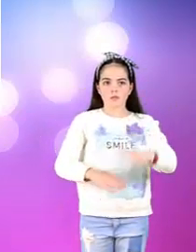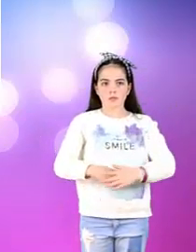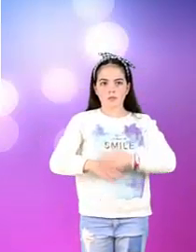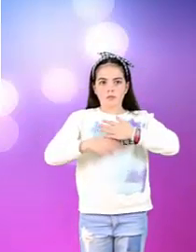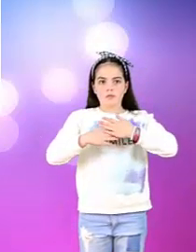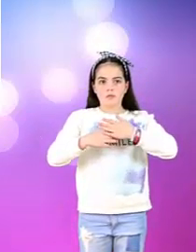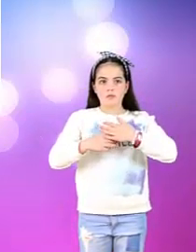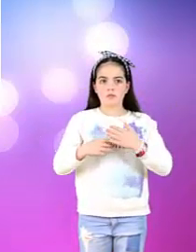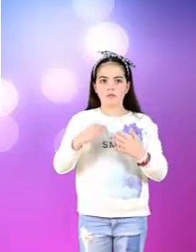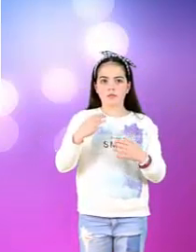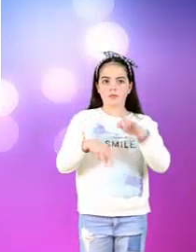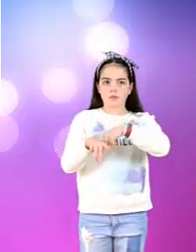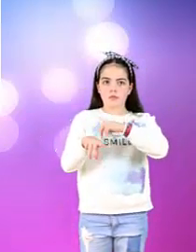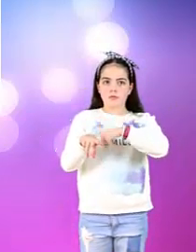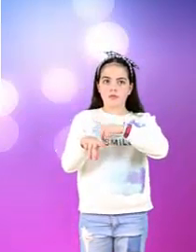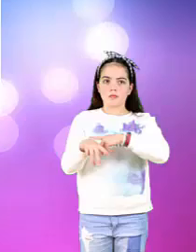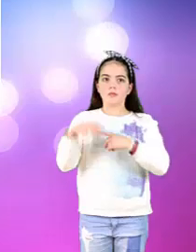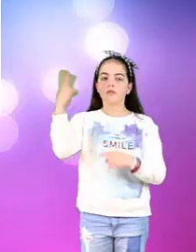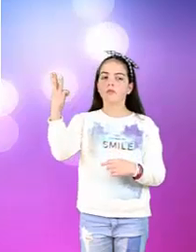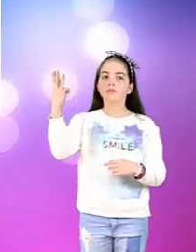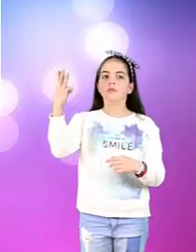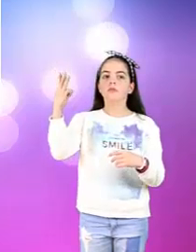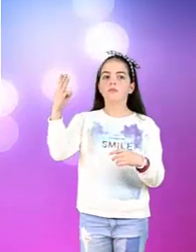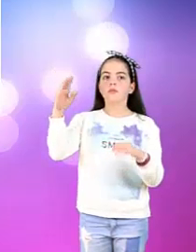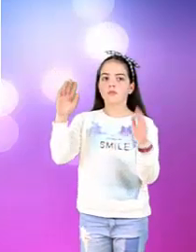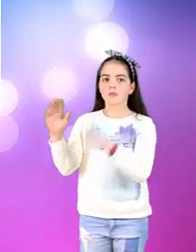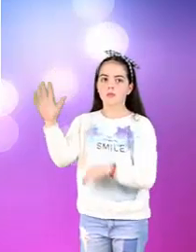e ás 3:20 pola tarde.